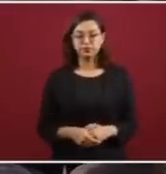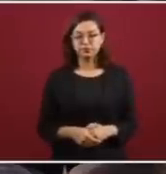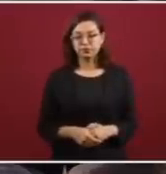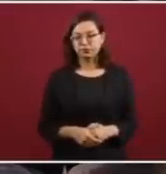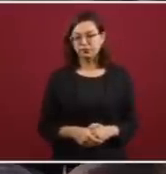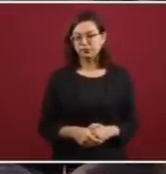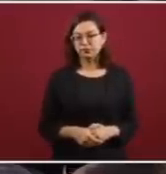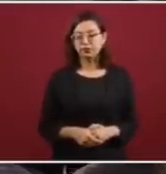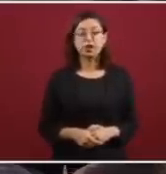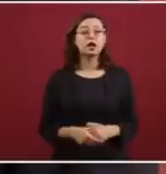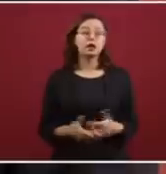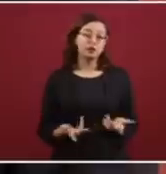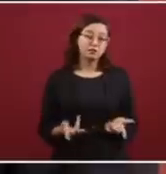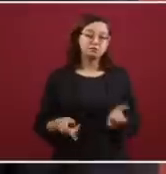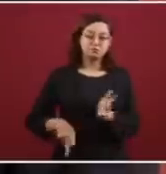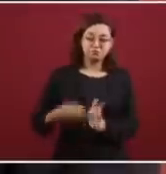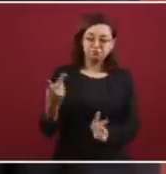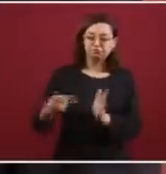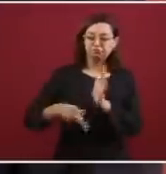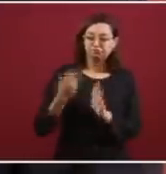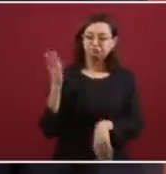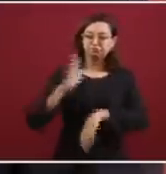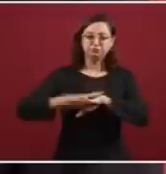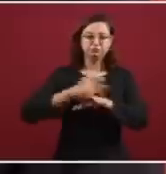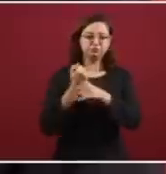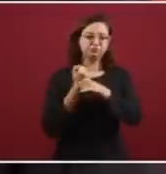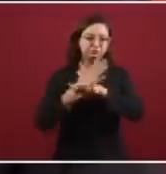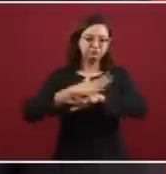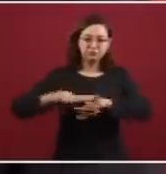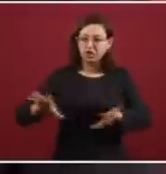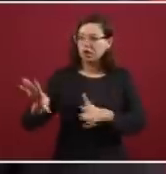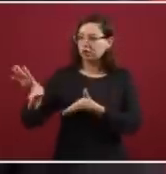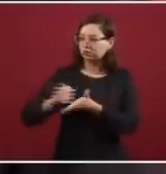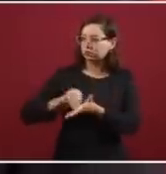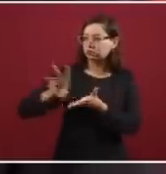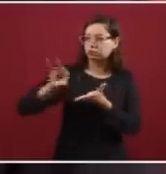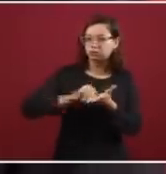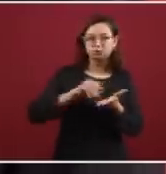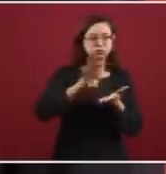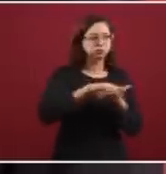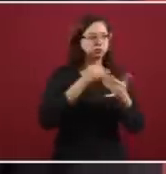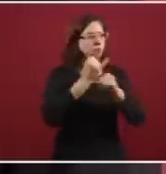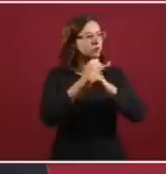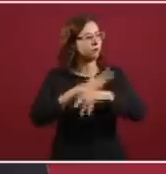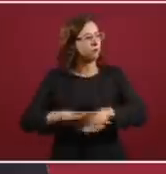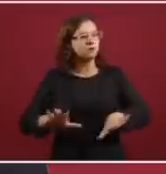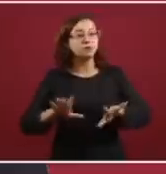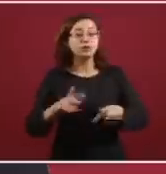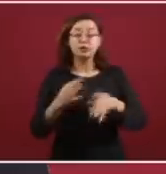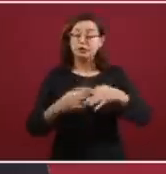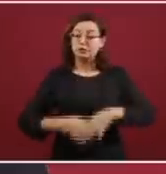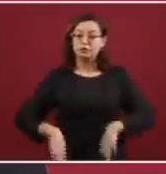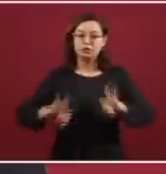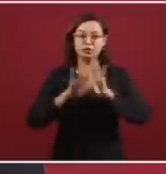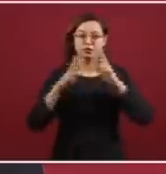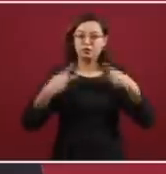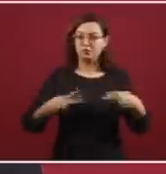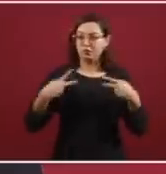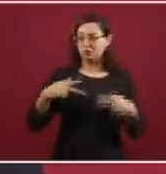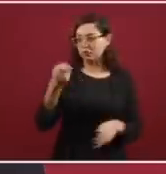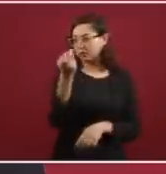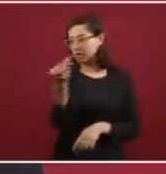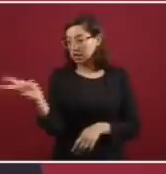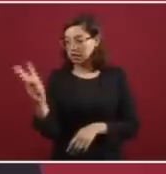con otros datos la información, que es muy importante que los consumidores sepan quién es